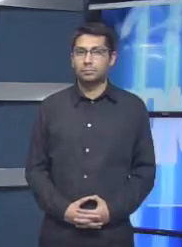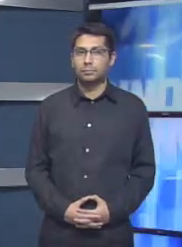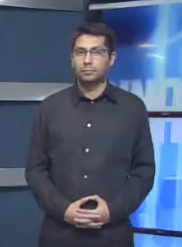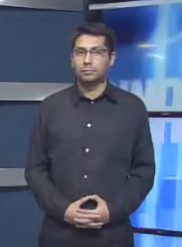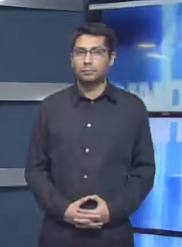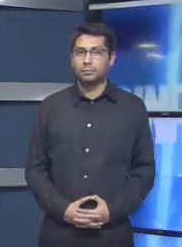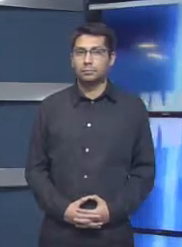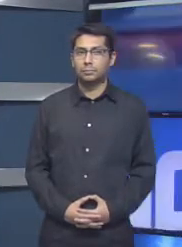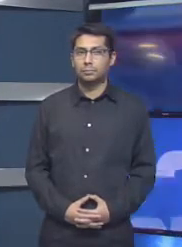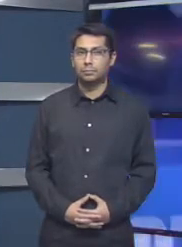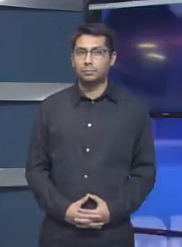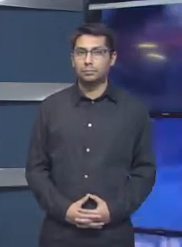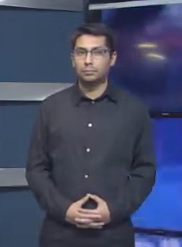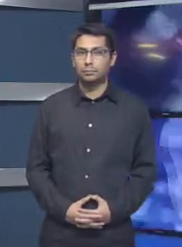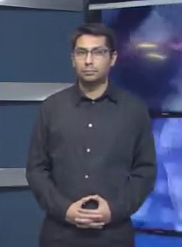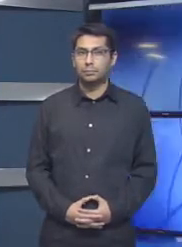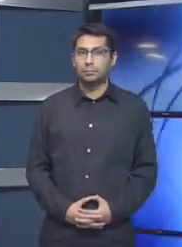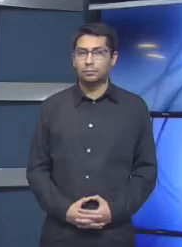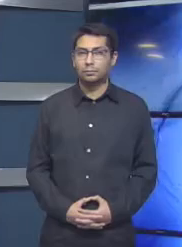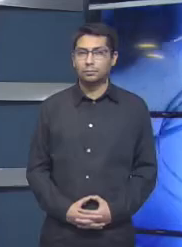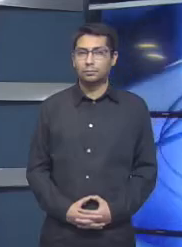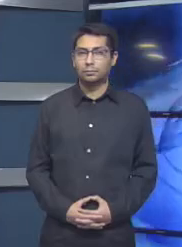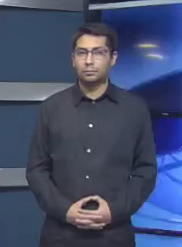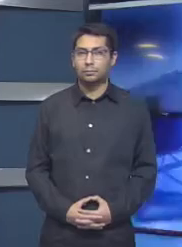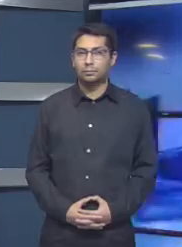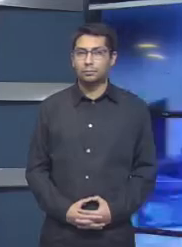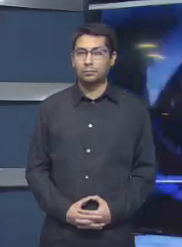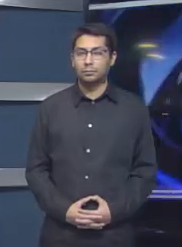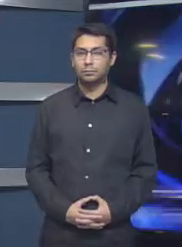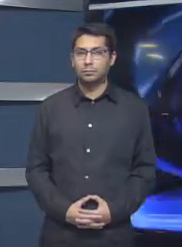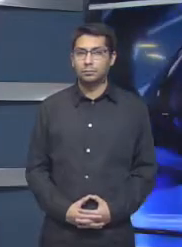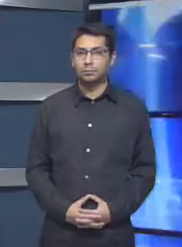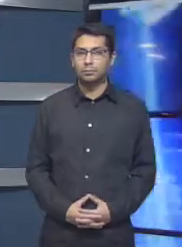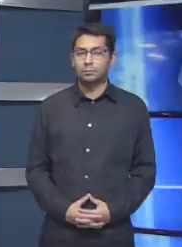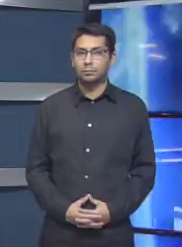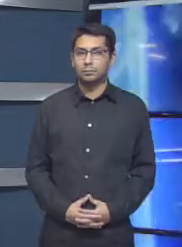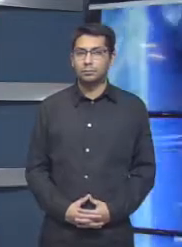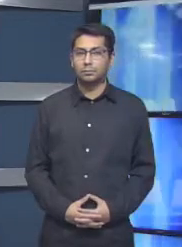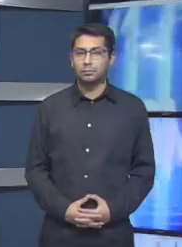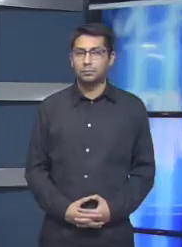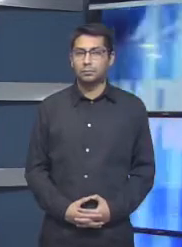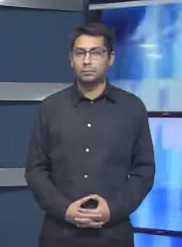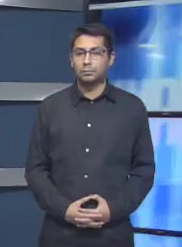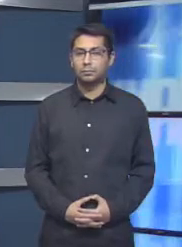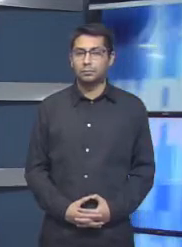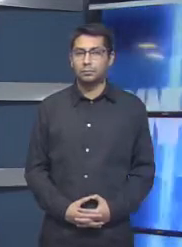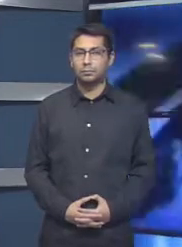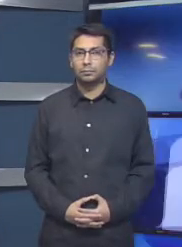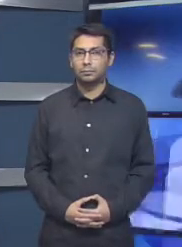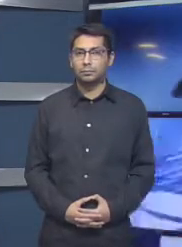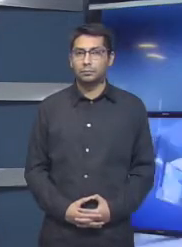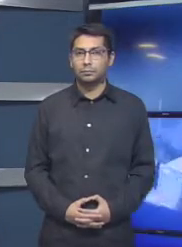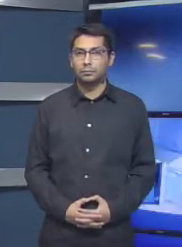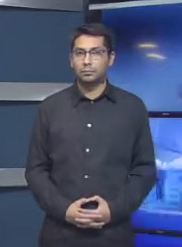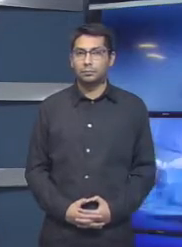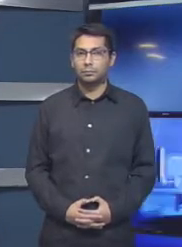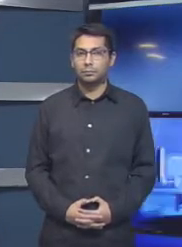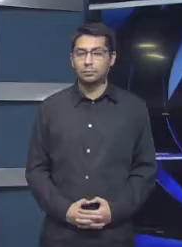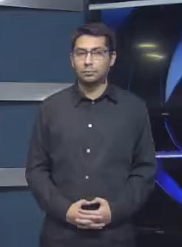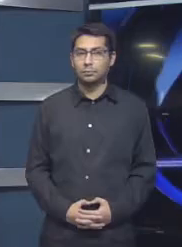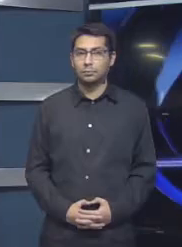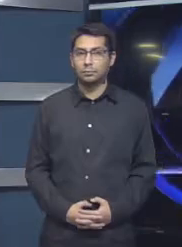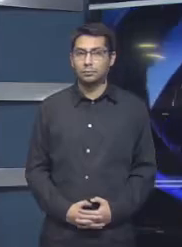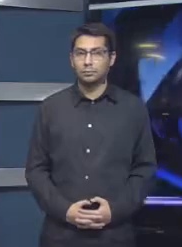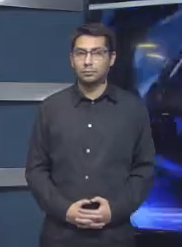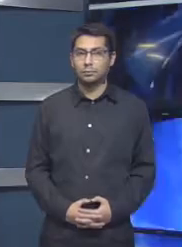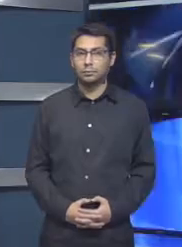completo. Para colmo, tenemos la problemática del desabastecimiento, porque no está entrando mercadería, lo que está